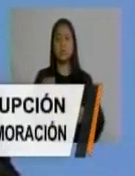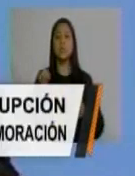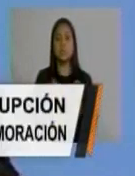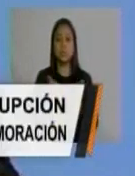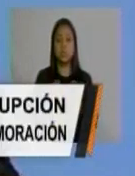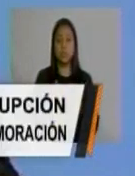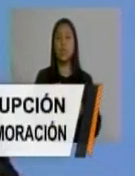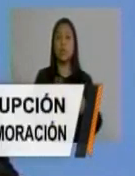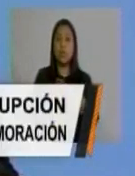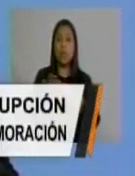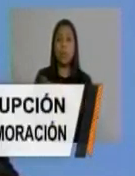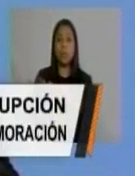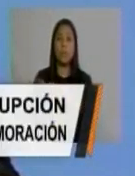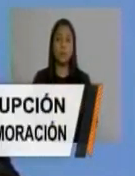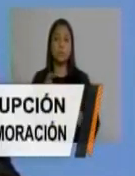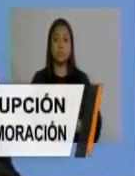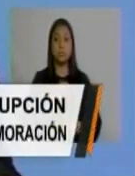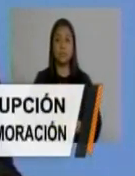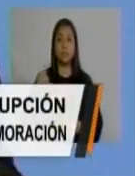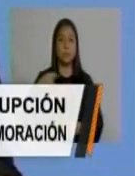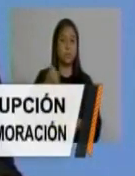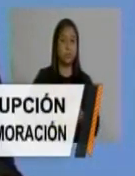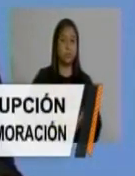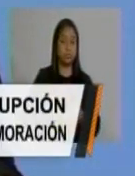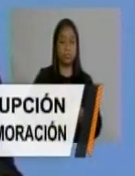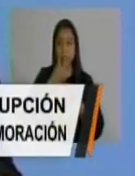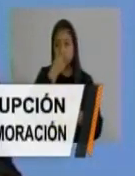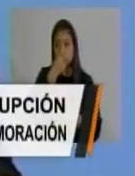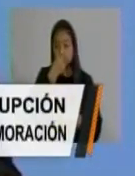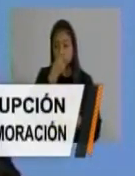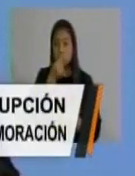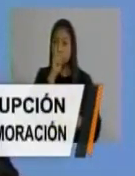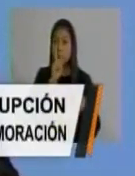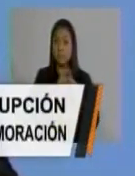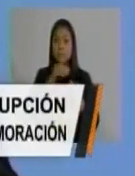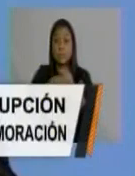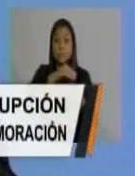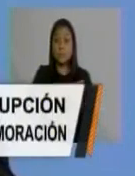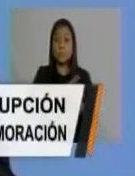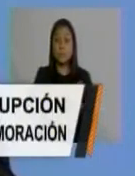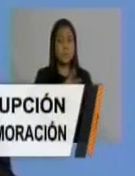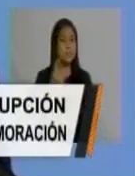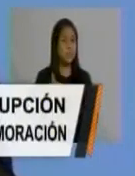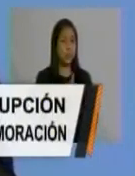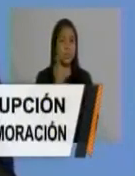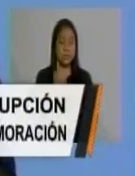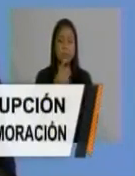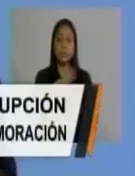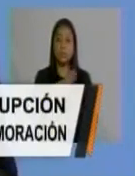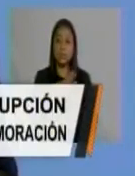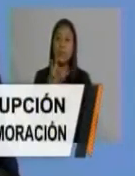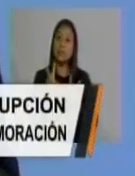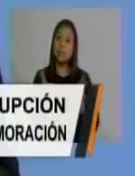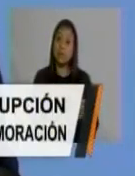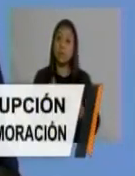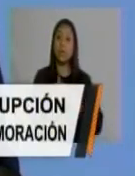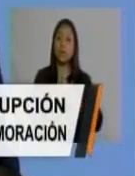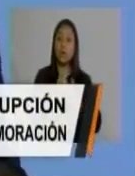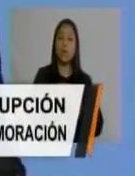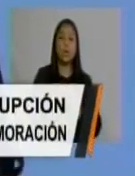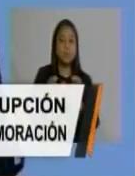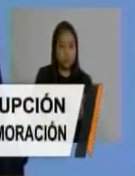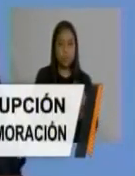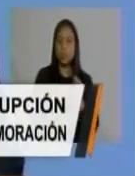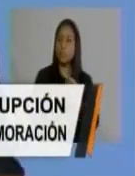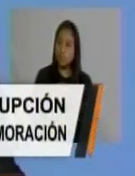cooperación necesario para combatir la corrupción y patentiza la importancia que se le ha dado al tema con el esfuerzo conjunto